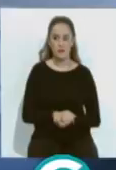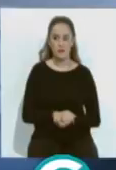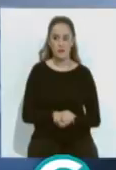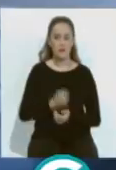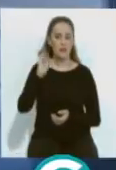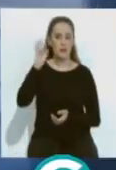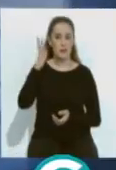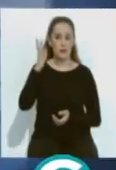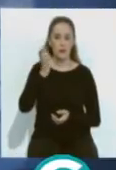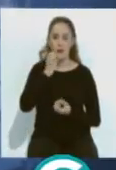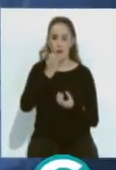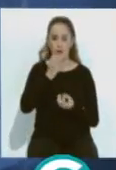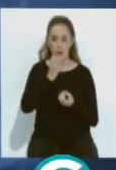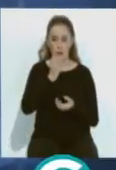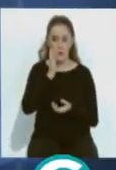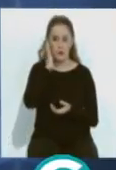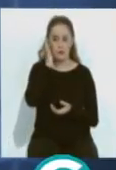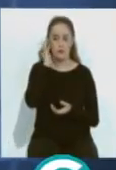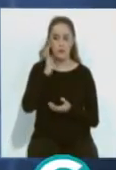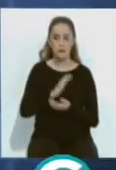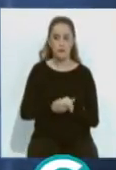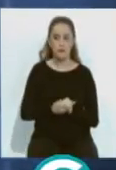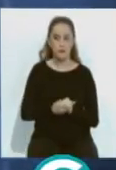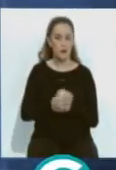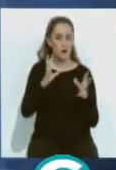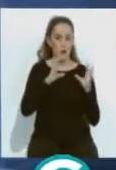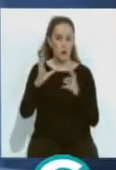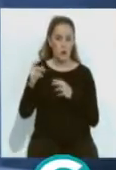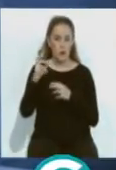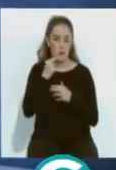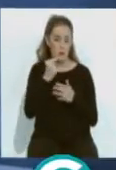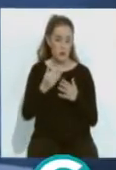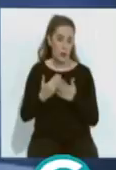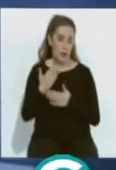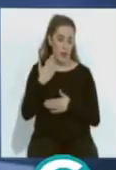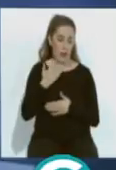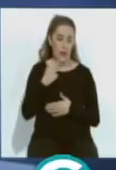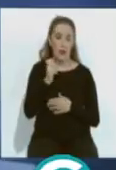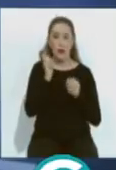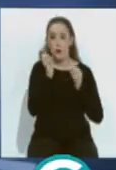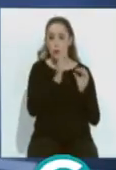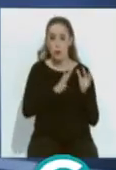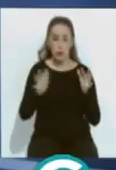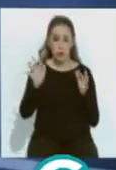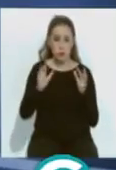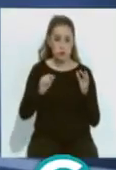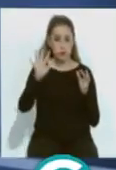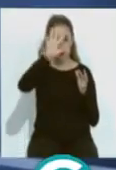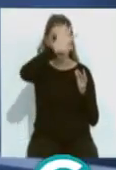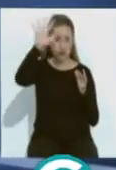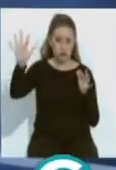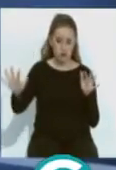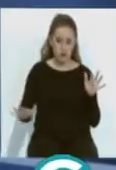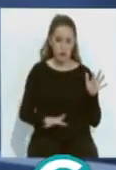La Agencia Estatal de Meteorología anuncia intervalos nubosos y brumas o nieblas matinales. Los vientos serán del norte o